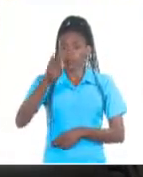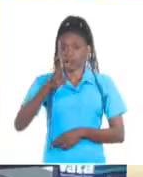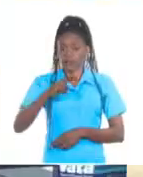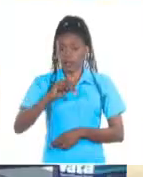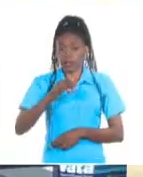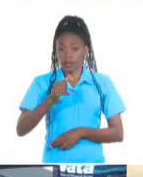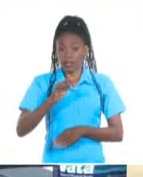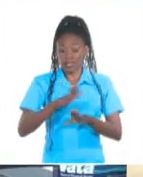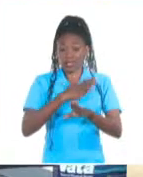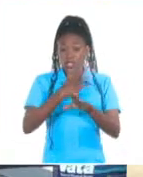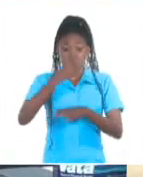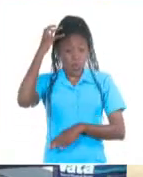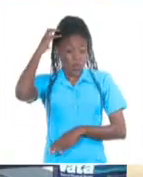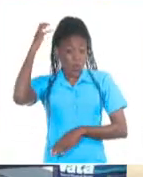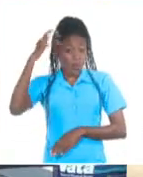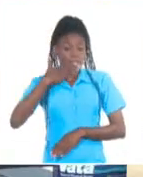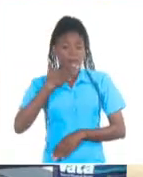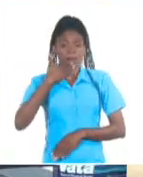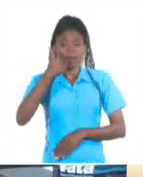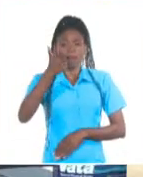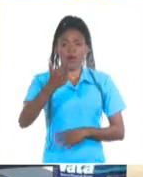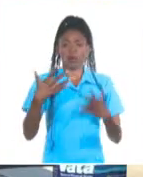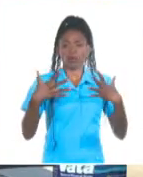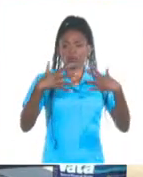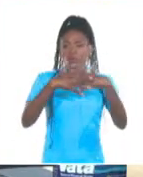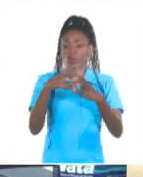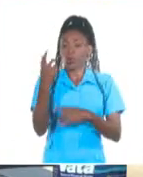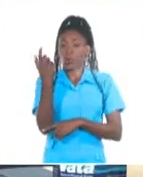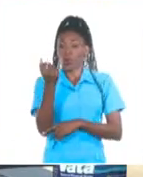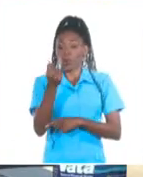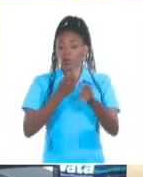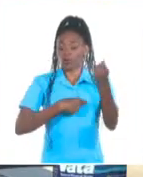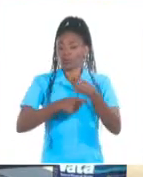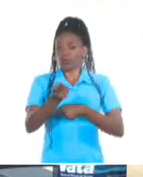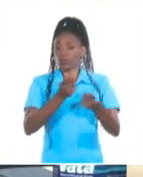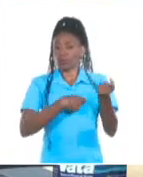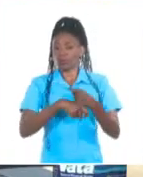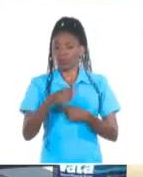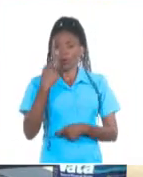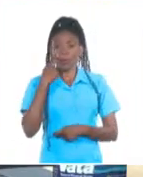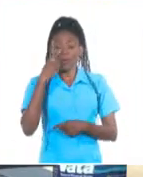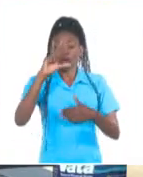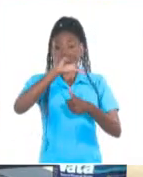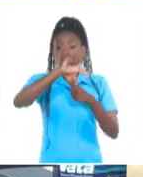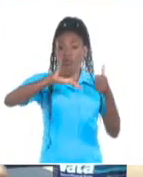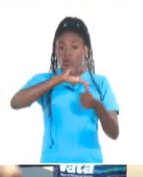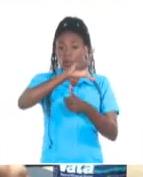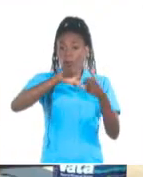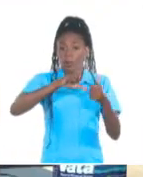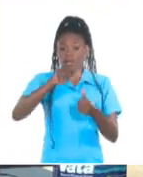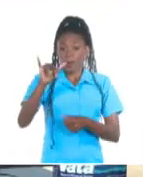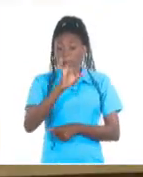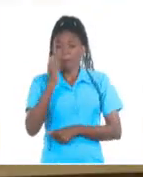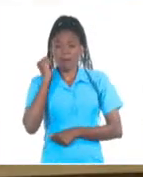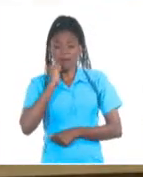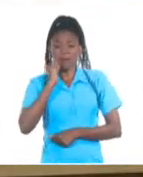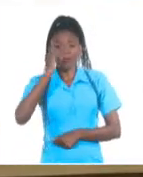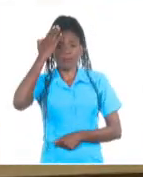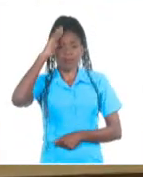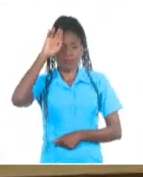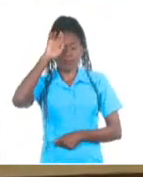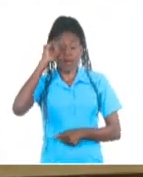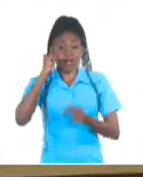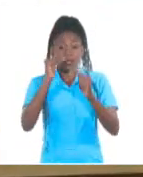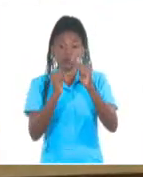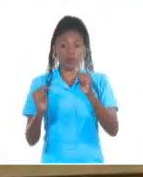que para su gobierno el fomento de las relaciones económicas y comerciales con América Latina y en especial con Cuba constituye una